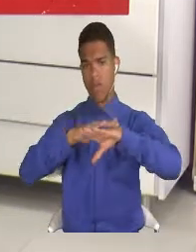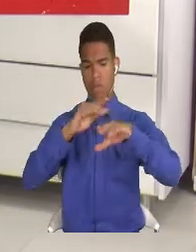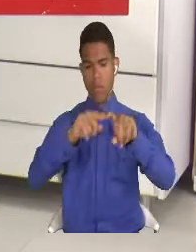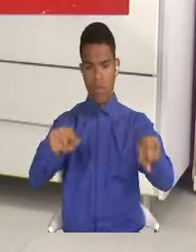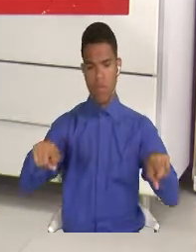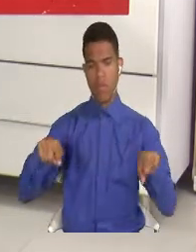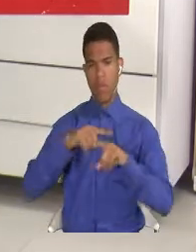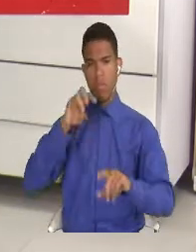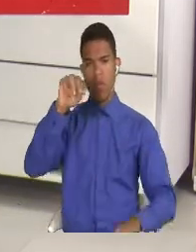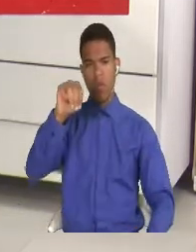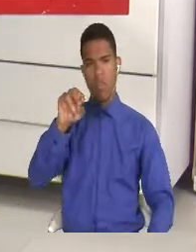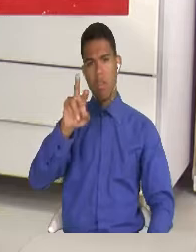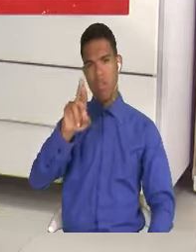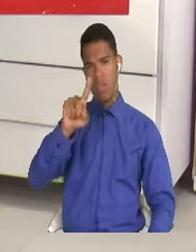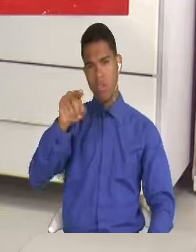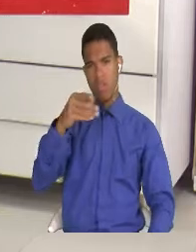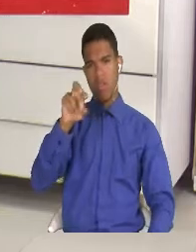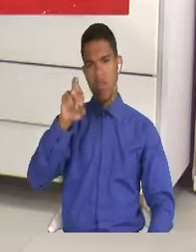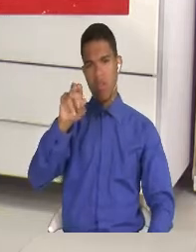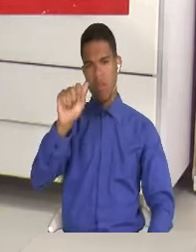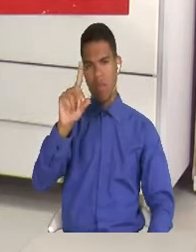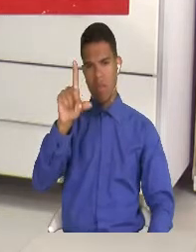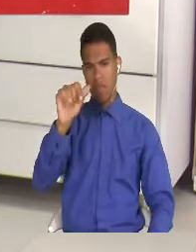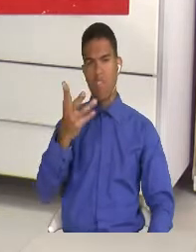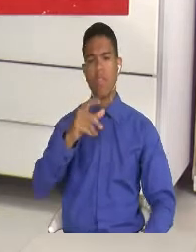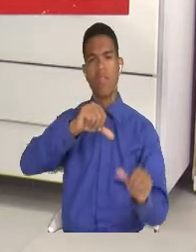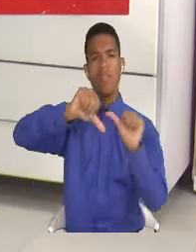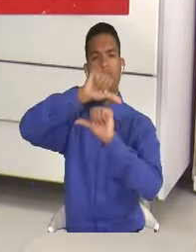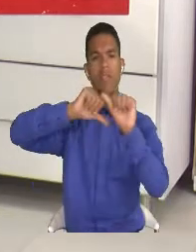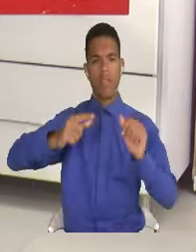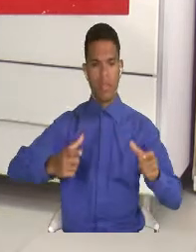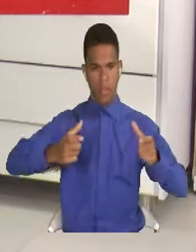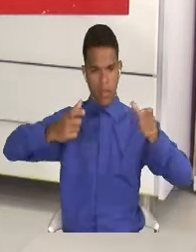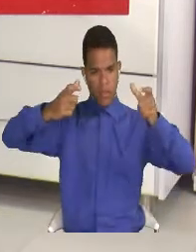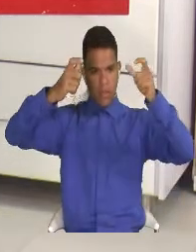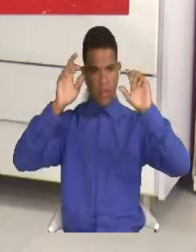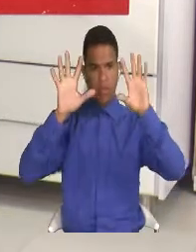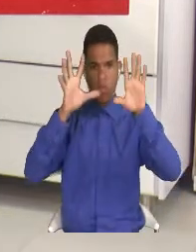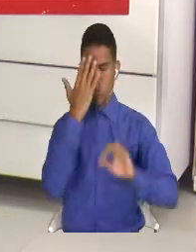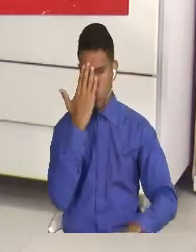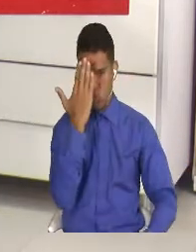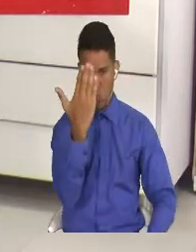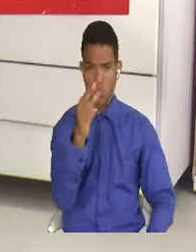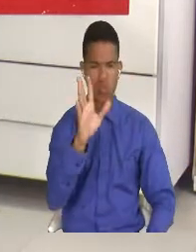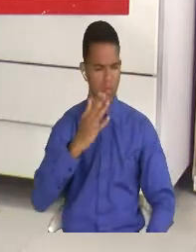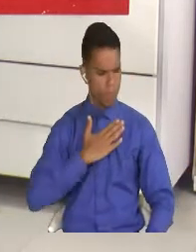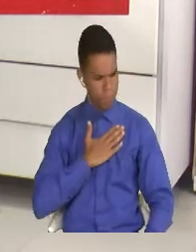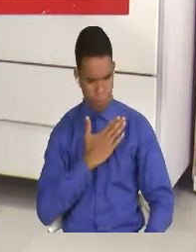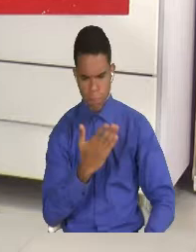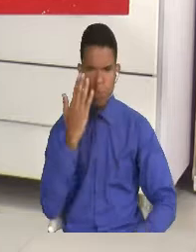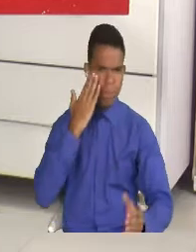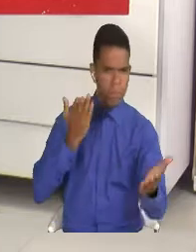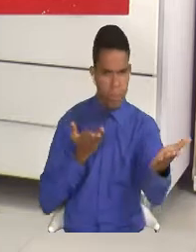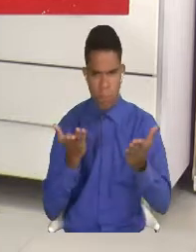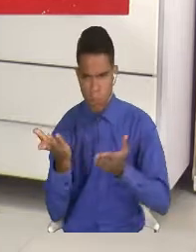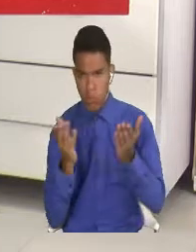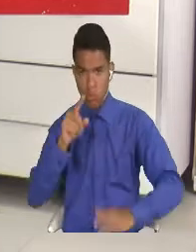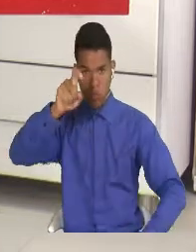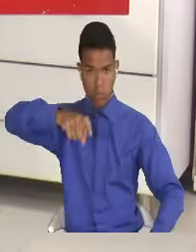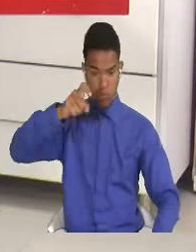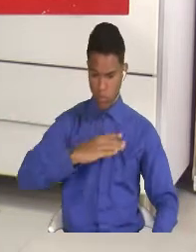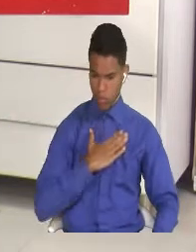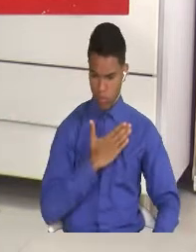ubicado en el Parque La Vida. Sí, señor. ¿Sí? Que siempre vamos a estar dispuestos a su servicio, estar ahí con ustedes para cualquier necesidad. No olviden,